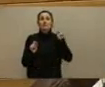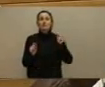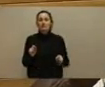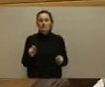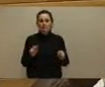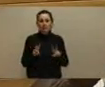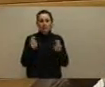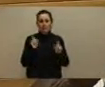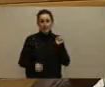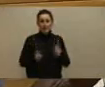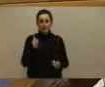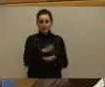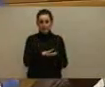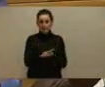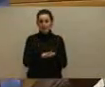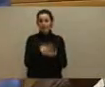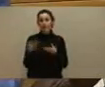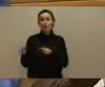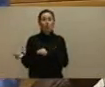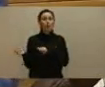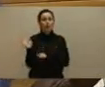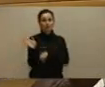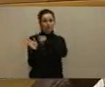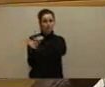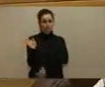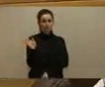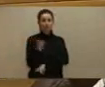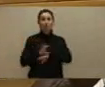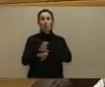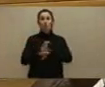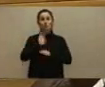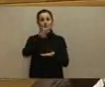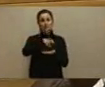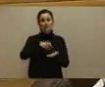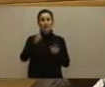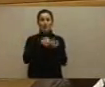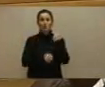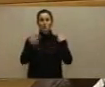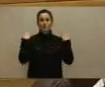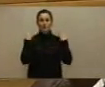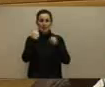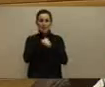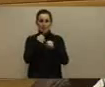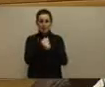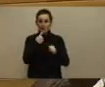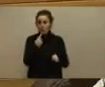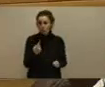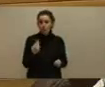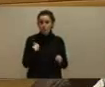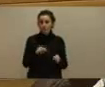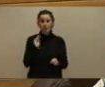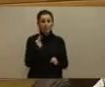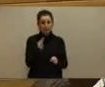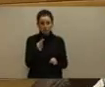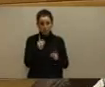el gerente, y esto es un documento de la Consejería de Economía y Empleo. Dice, la alegación fundamental, cuando al gerente se le preguntan por